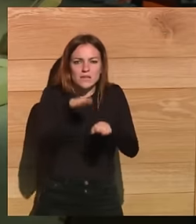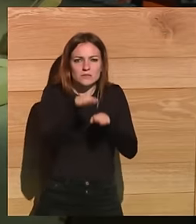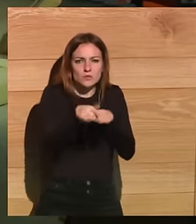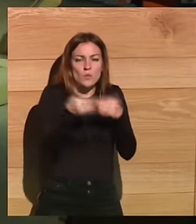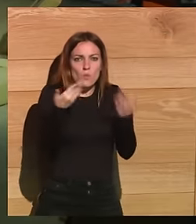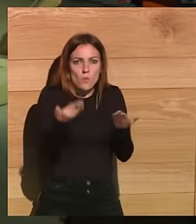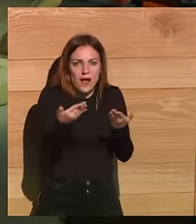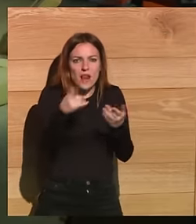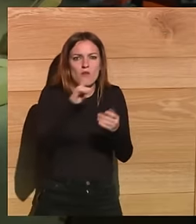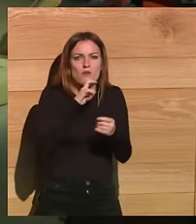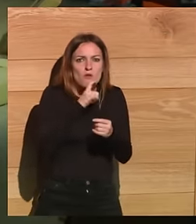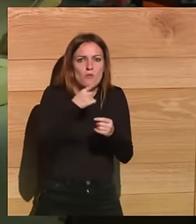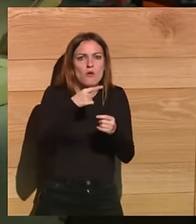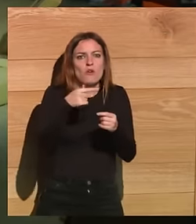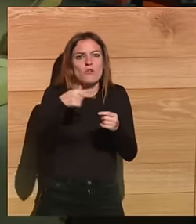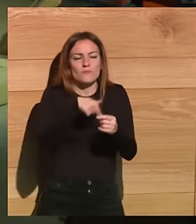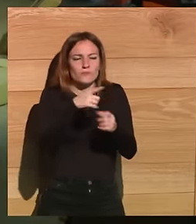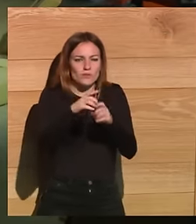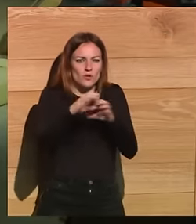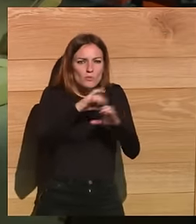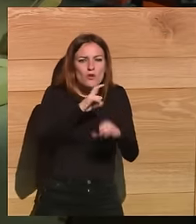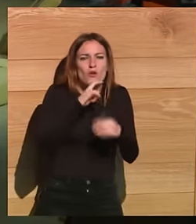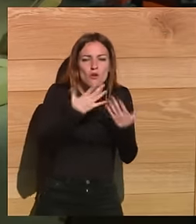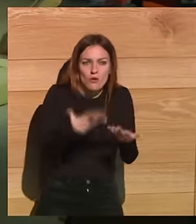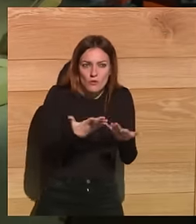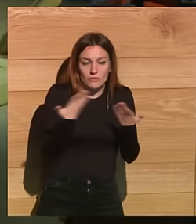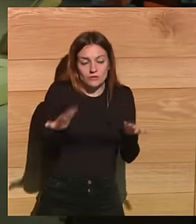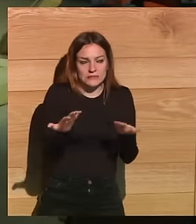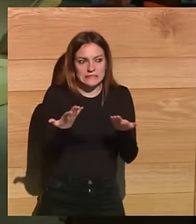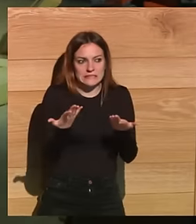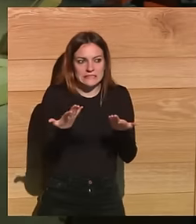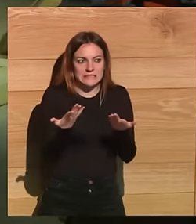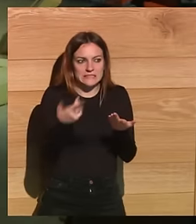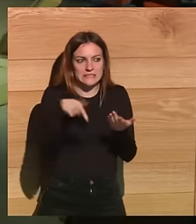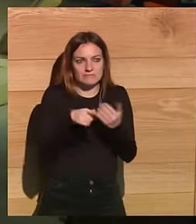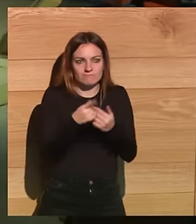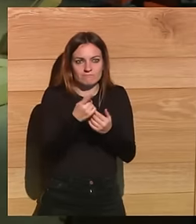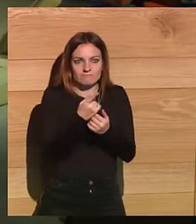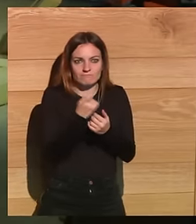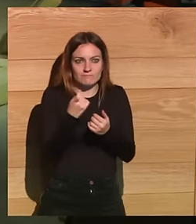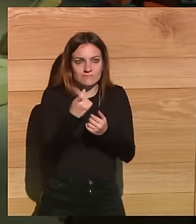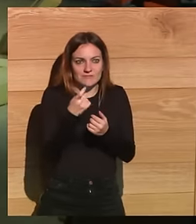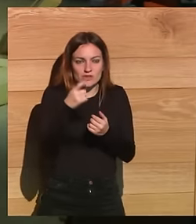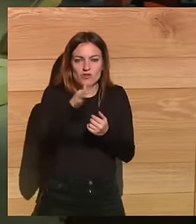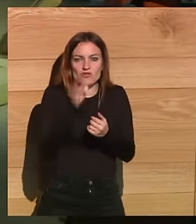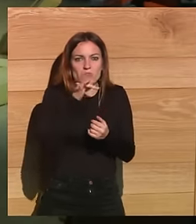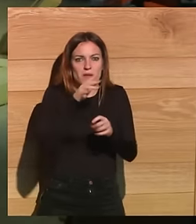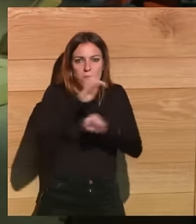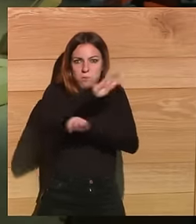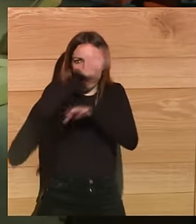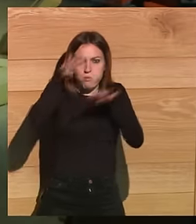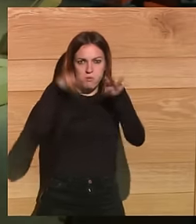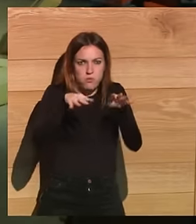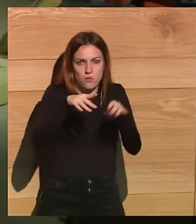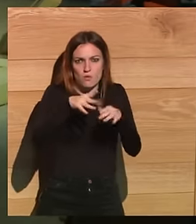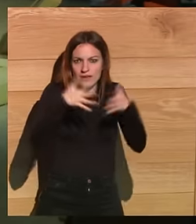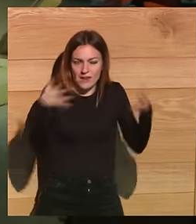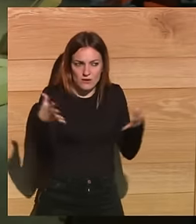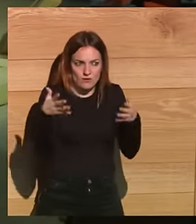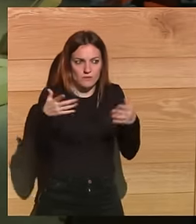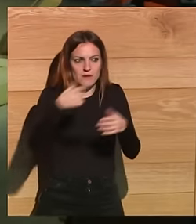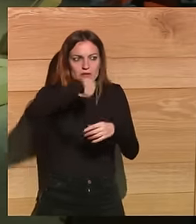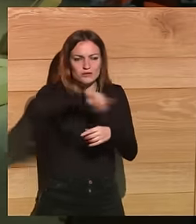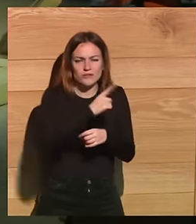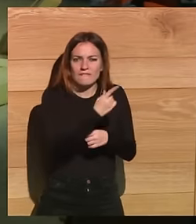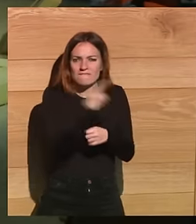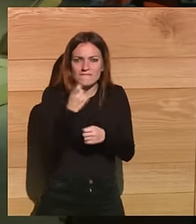pasos después? ¿Cuál es el código? Es decir, todo esto sigue siendo una gran incógnita a día de hoy. Y